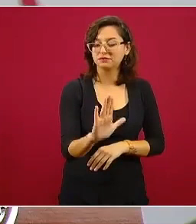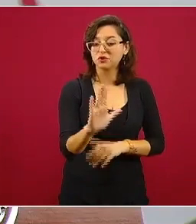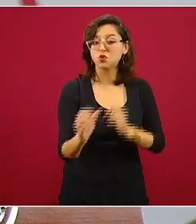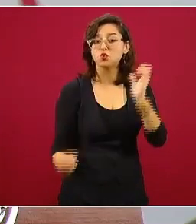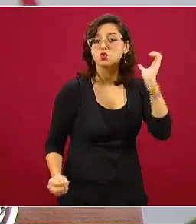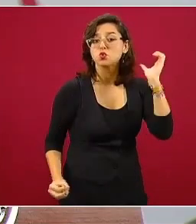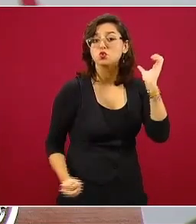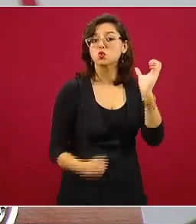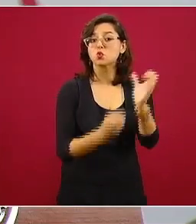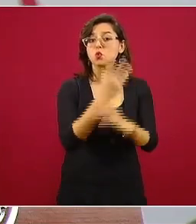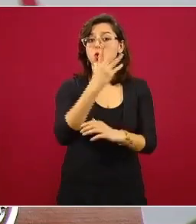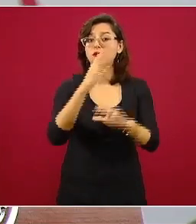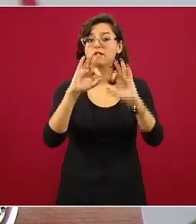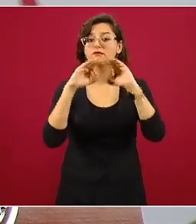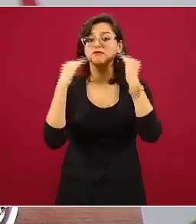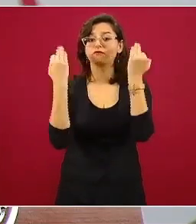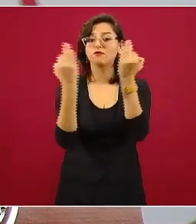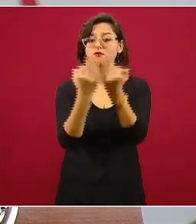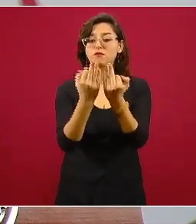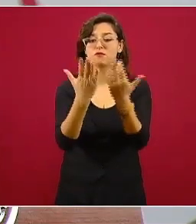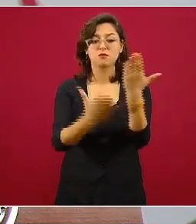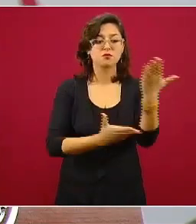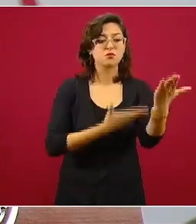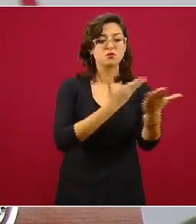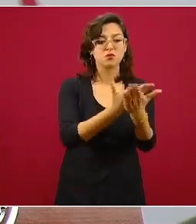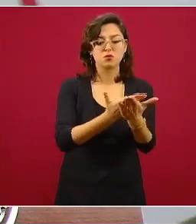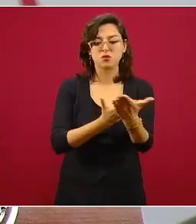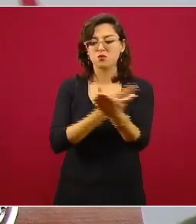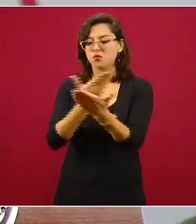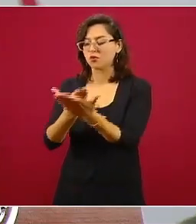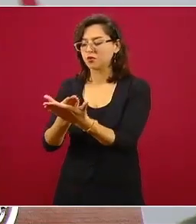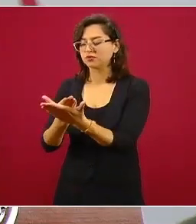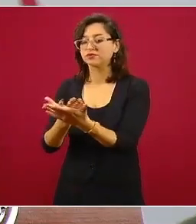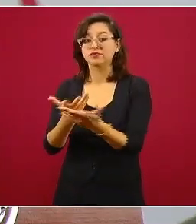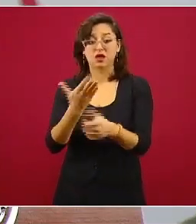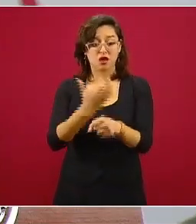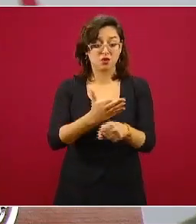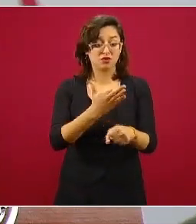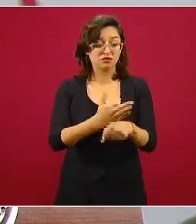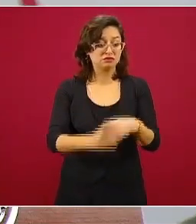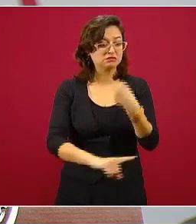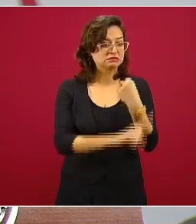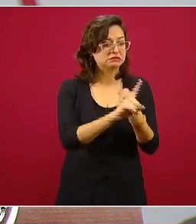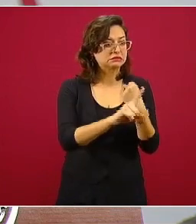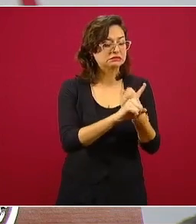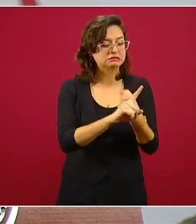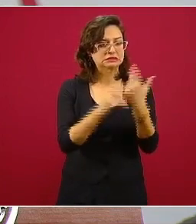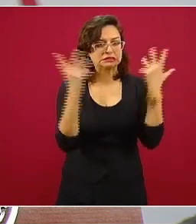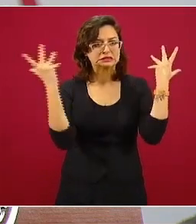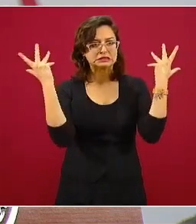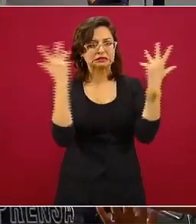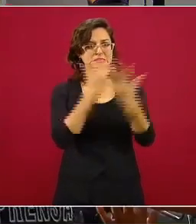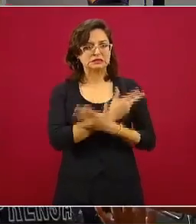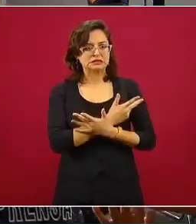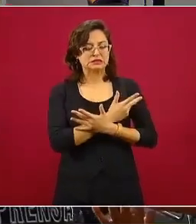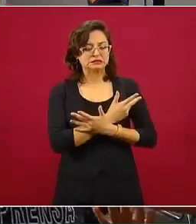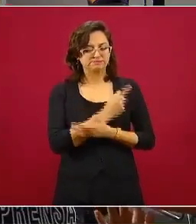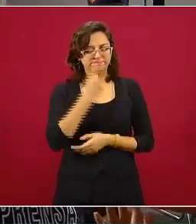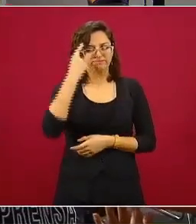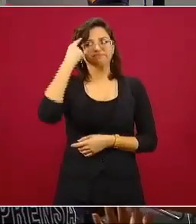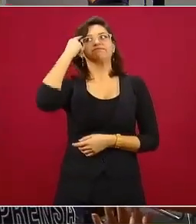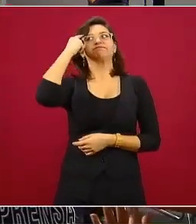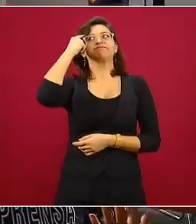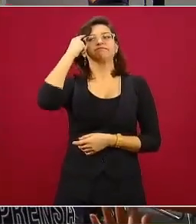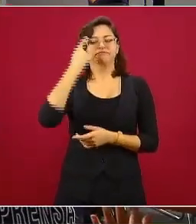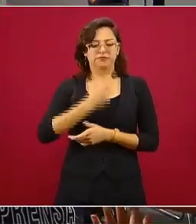permitan aprovechar lo bueno que nos ha dejado esta crisis, la comprobación y la